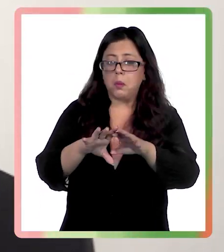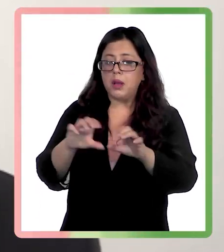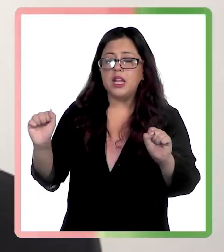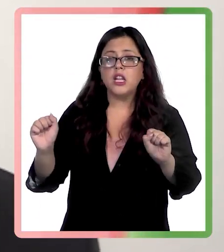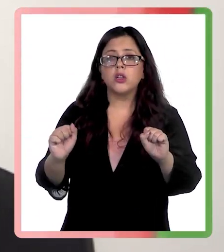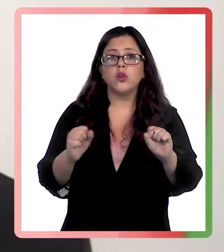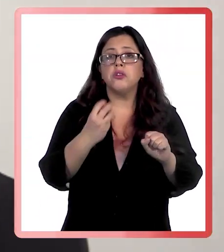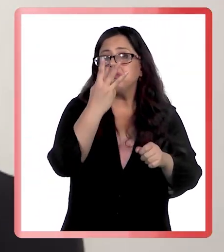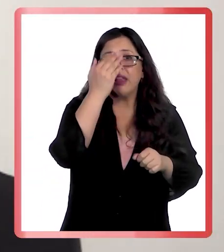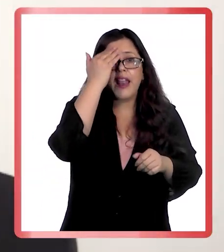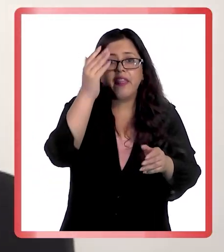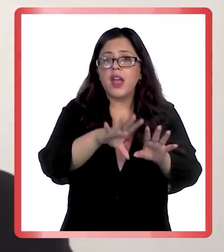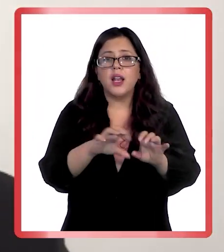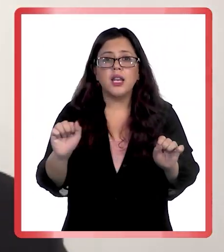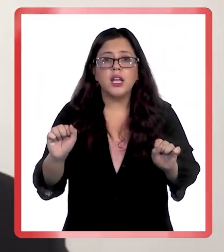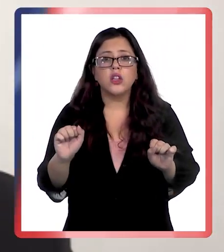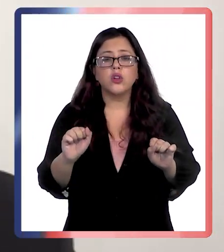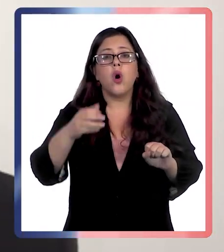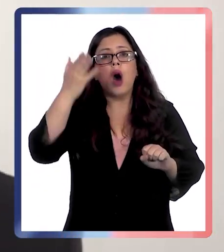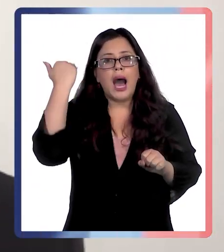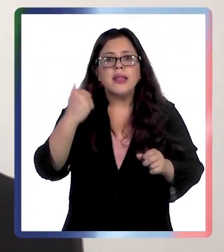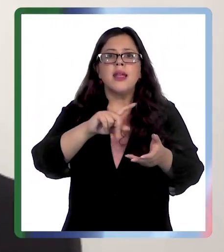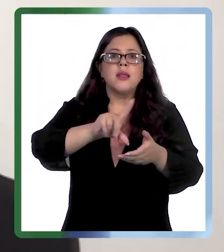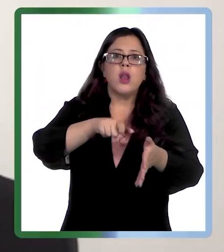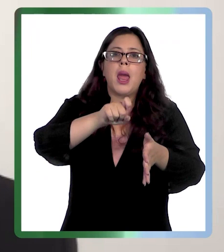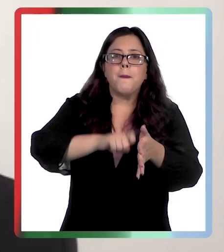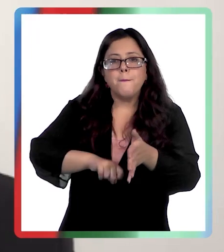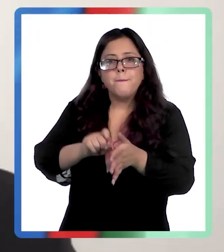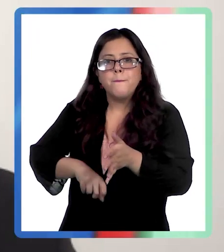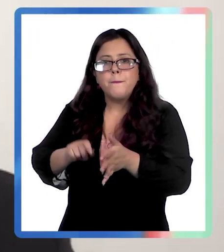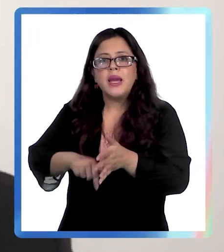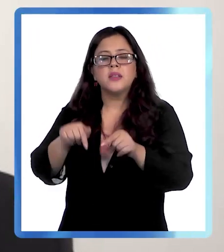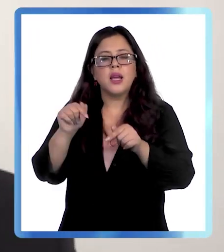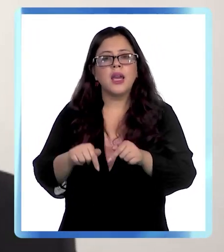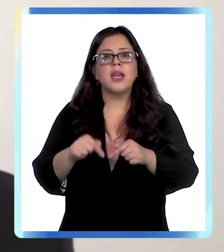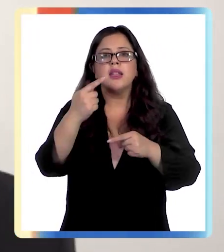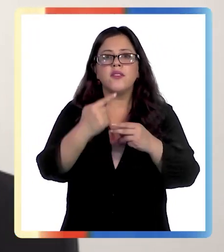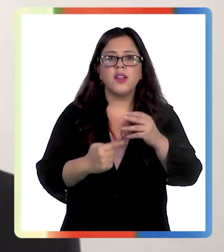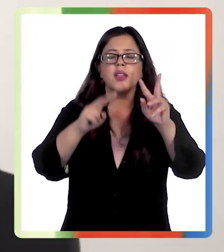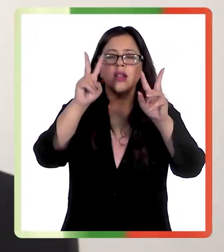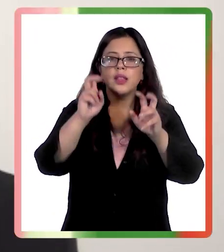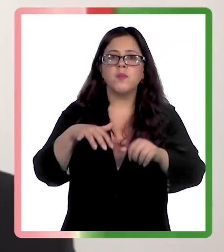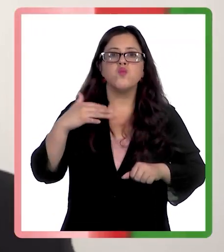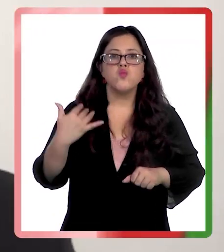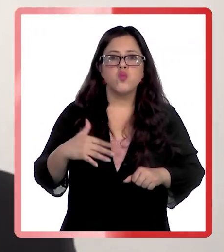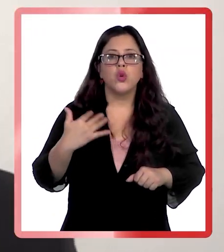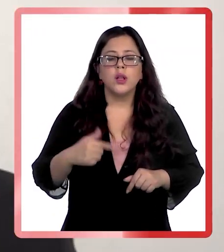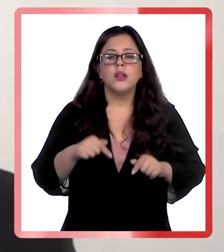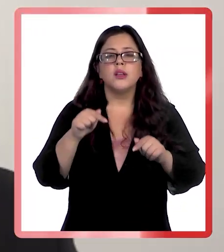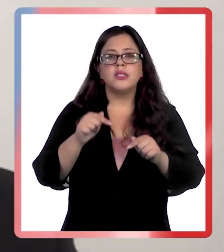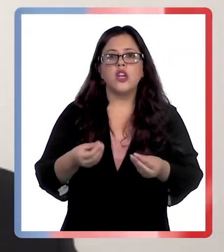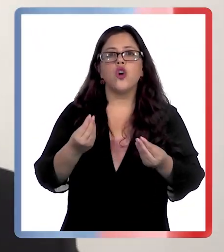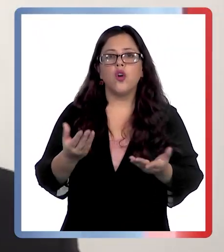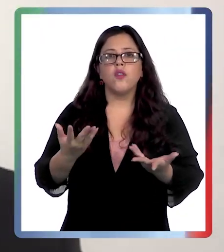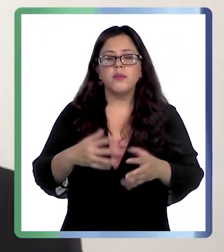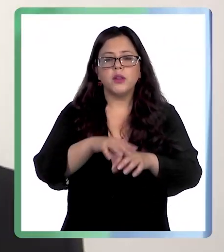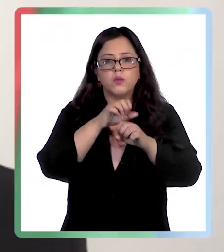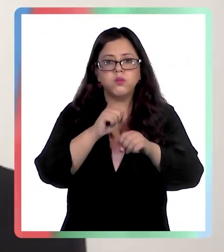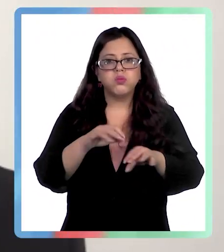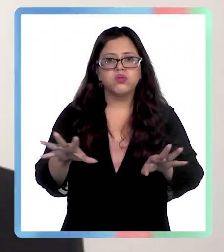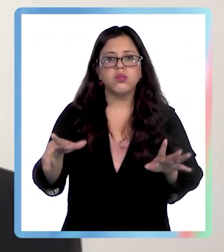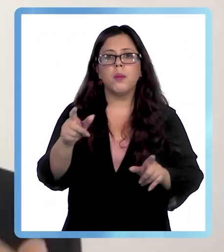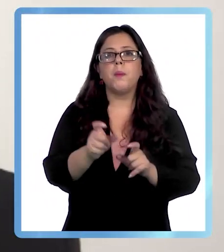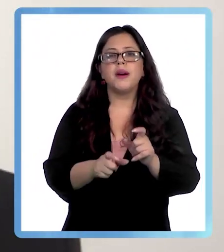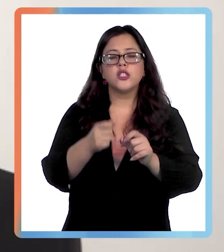cosa que antes se demoraban un par de meses nosotros lo hacemos en un par de días entonces hay varios puntos ahí que trabajar y que por supuesto